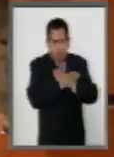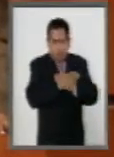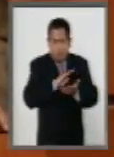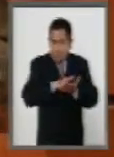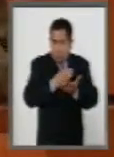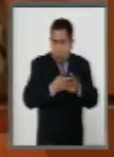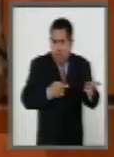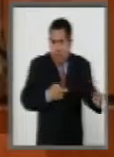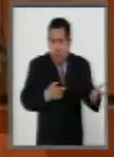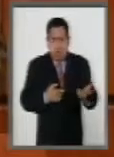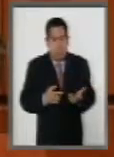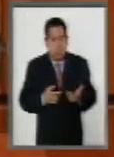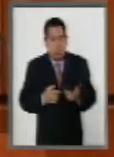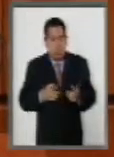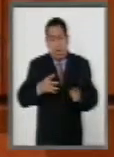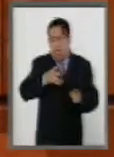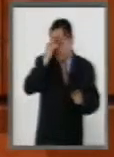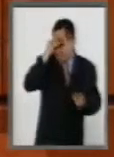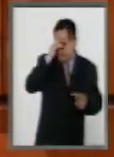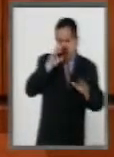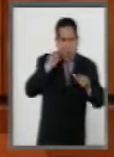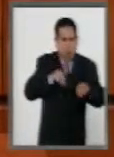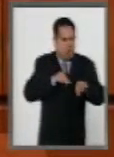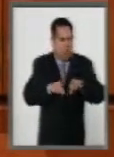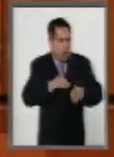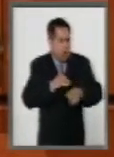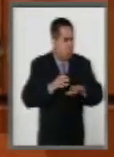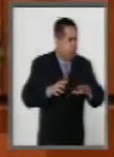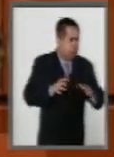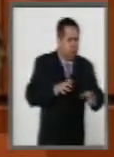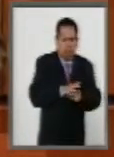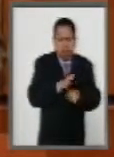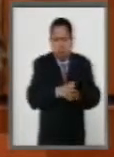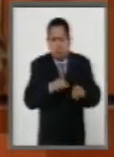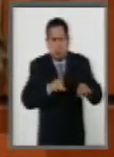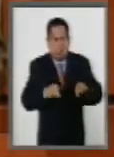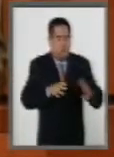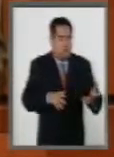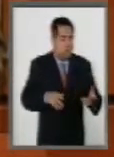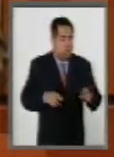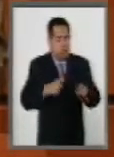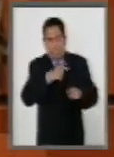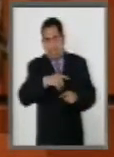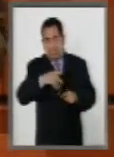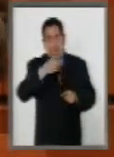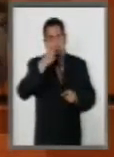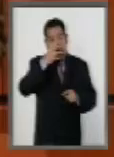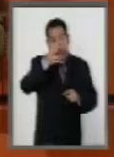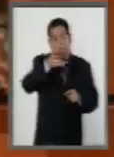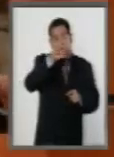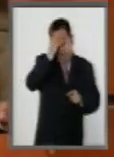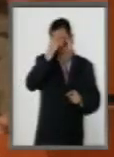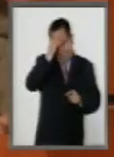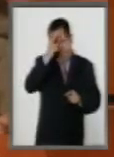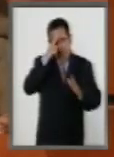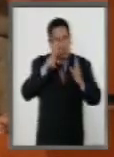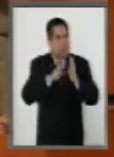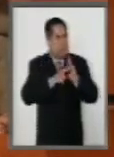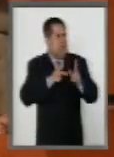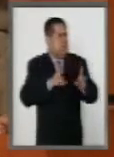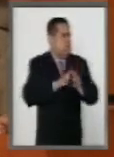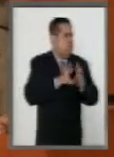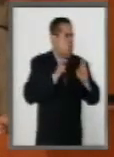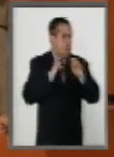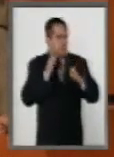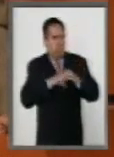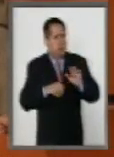la oportunidad de aprender un oficio, y que esta escuela del crimen que se dice que son las cárceles,